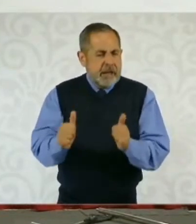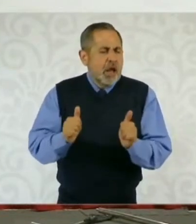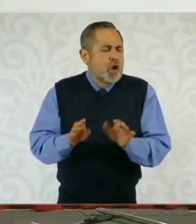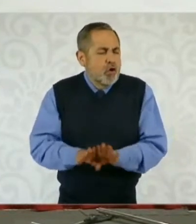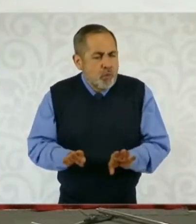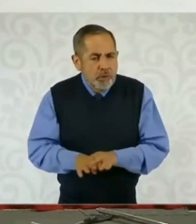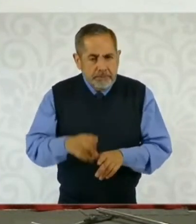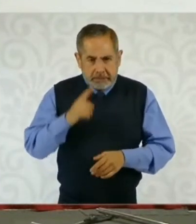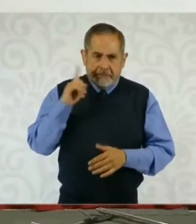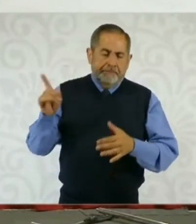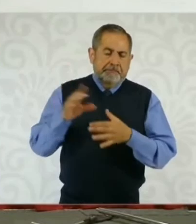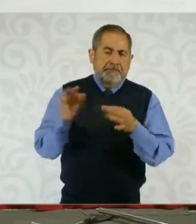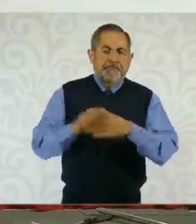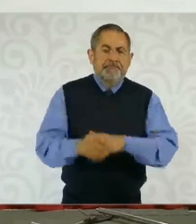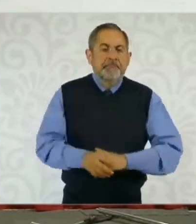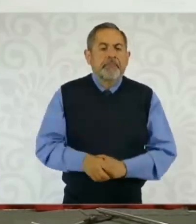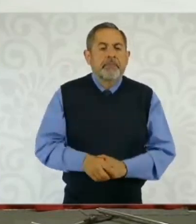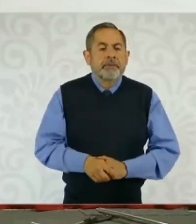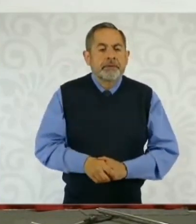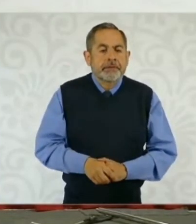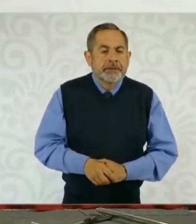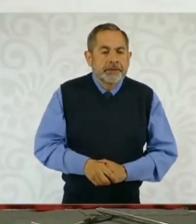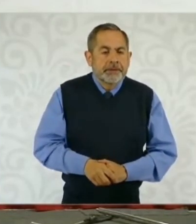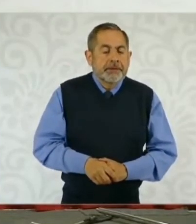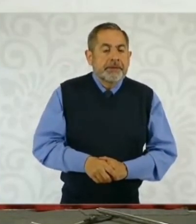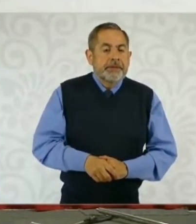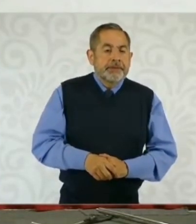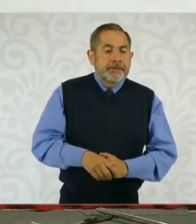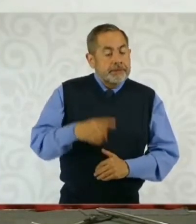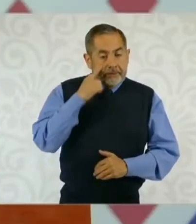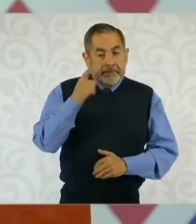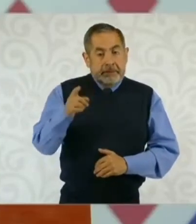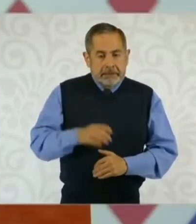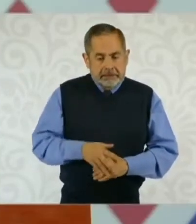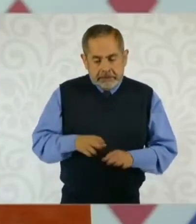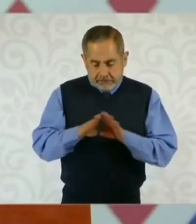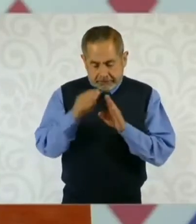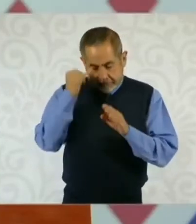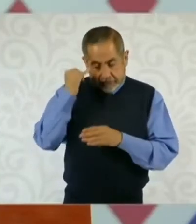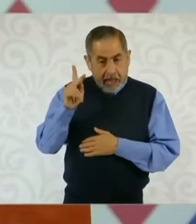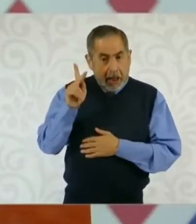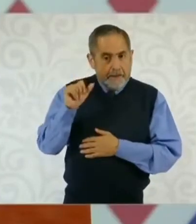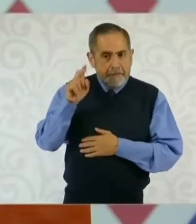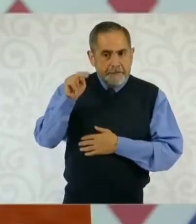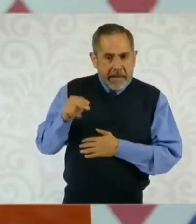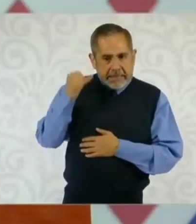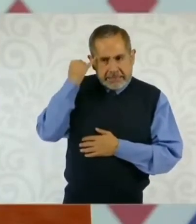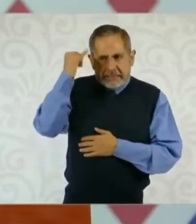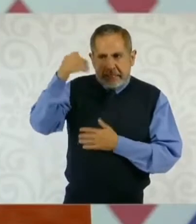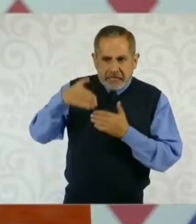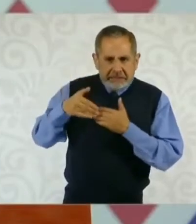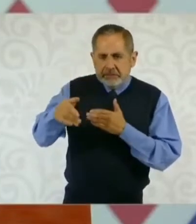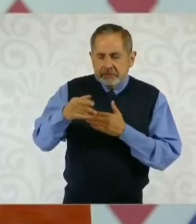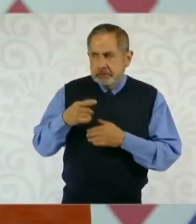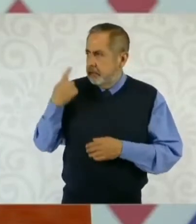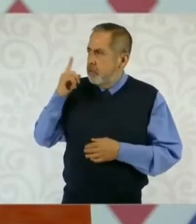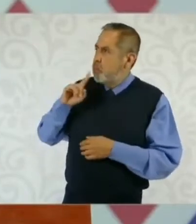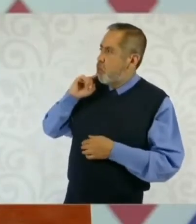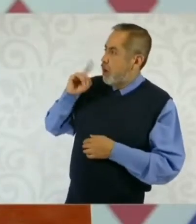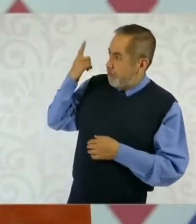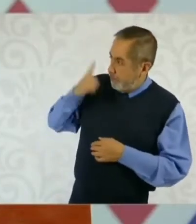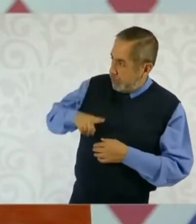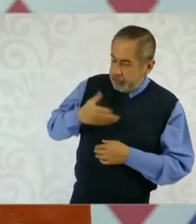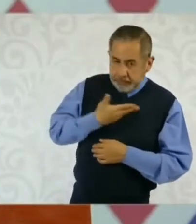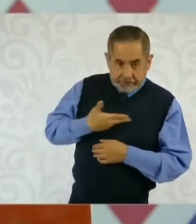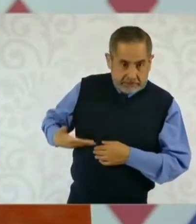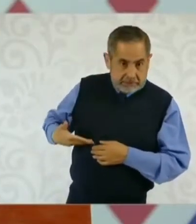favor. De tal manera que la estrategia que se siguió en prevención por instrucciones de